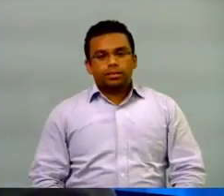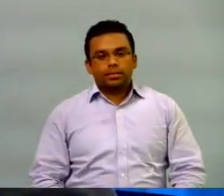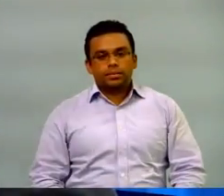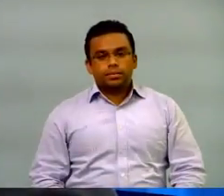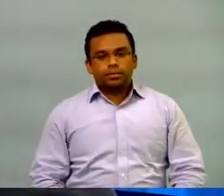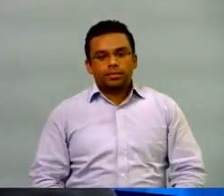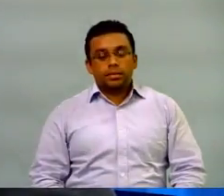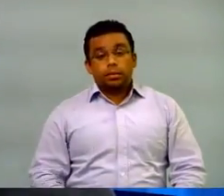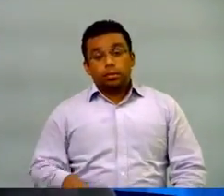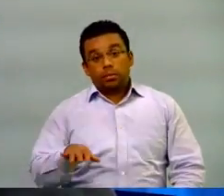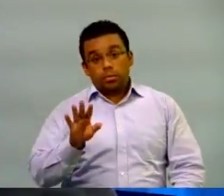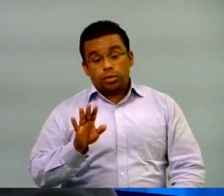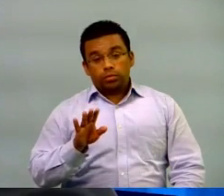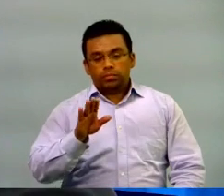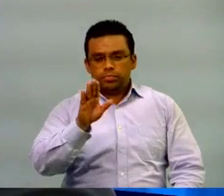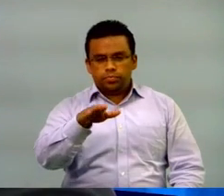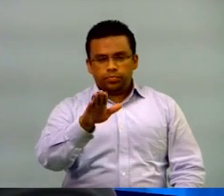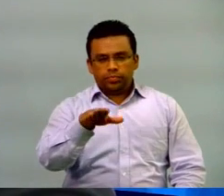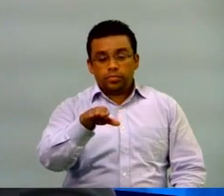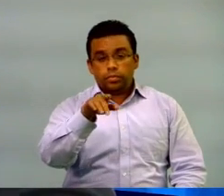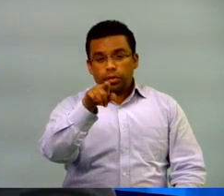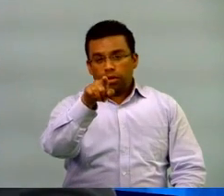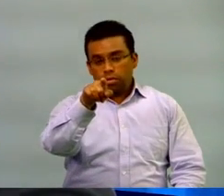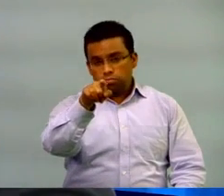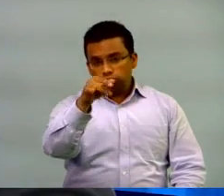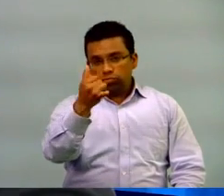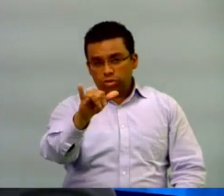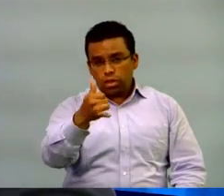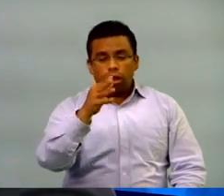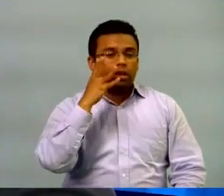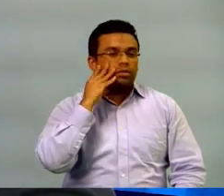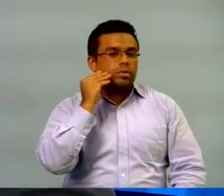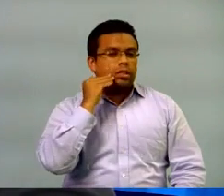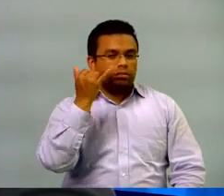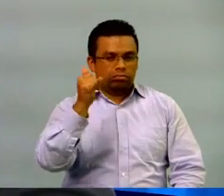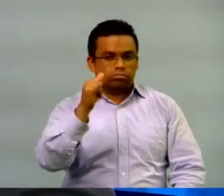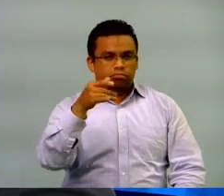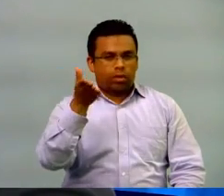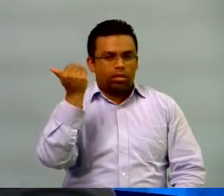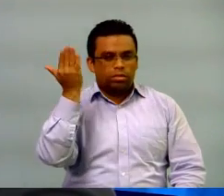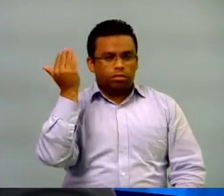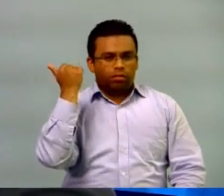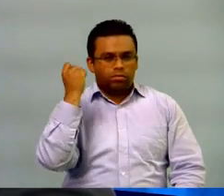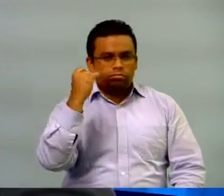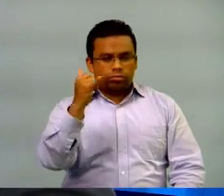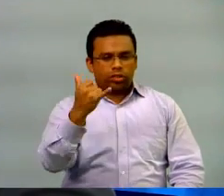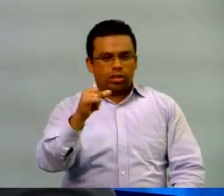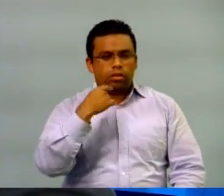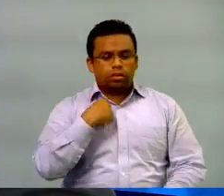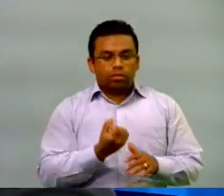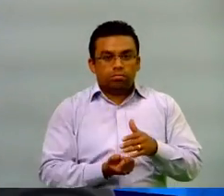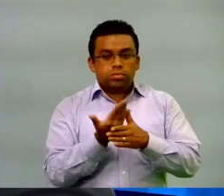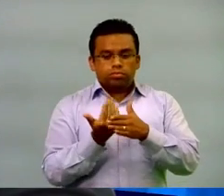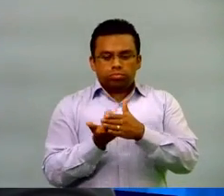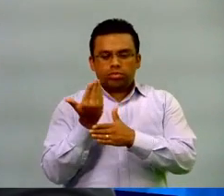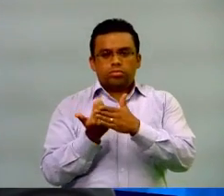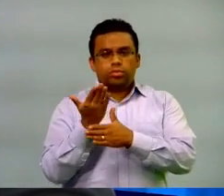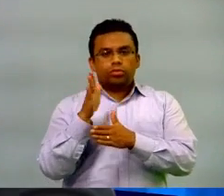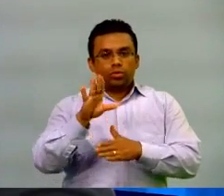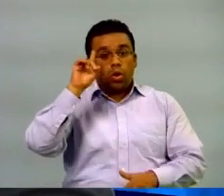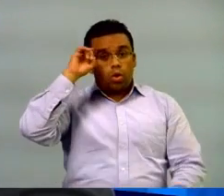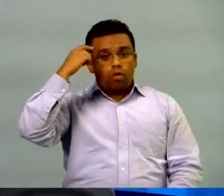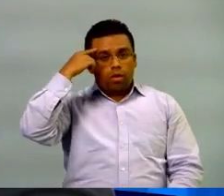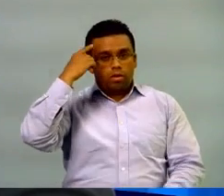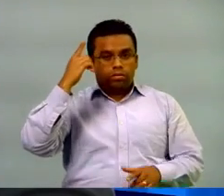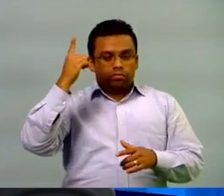Desde tu experiencia, tú has tenido la oportunidad de trabajar con diferentes iniciativas del orden